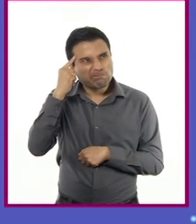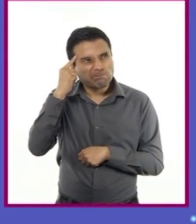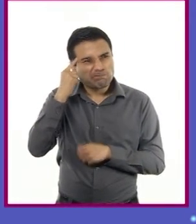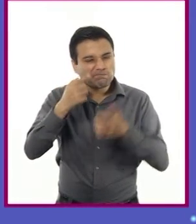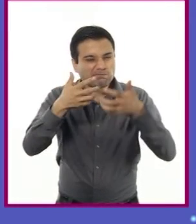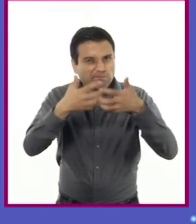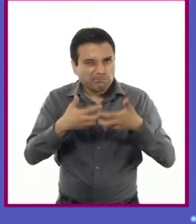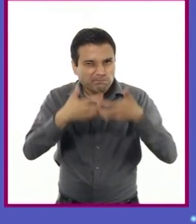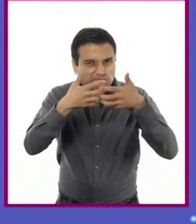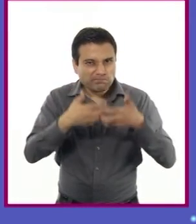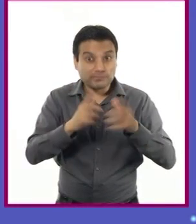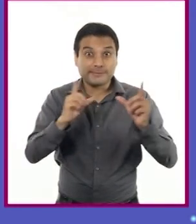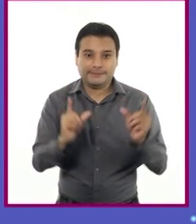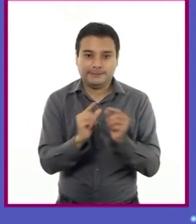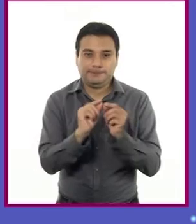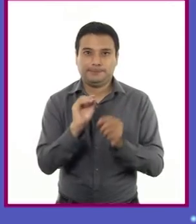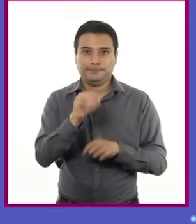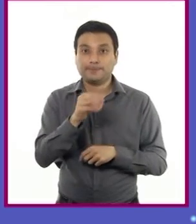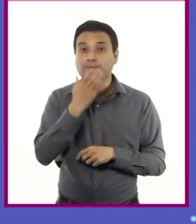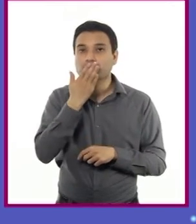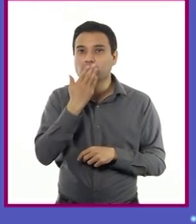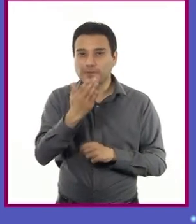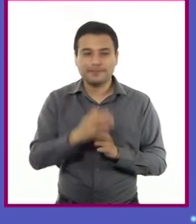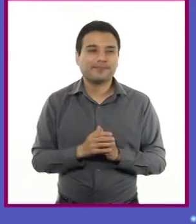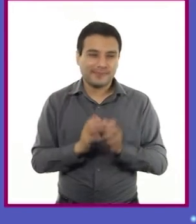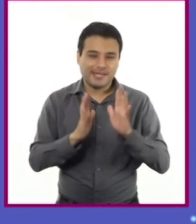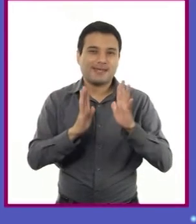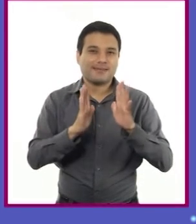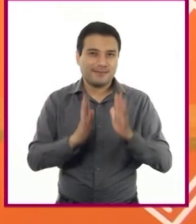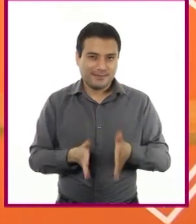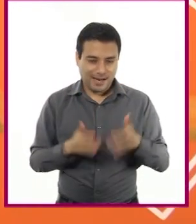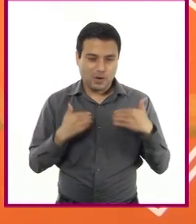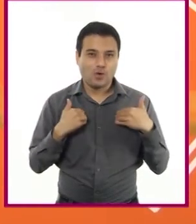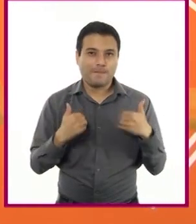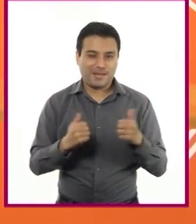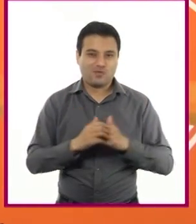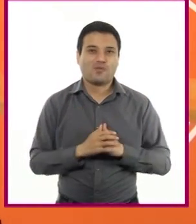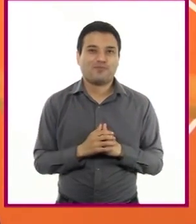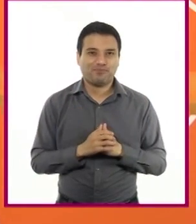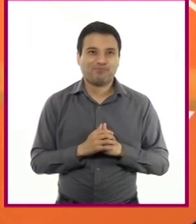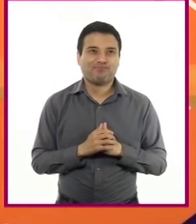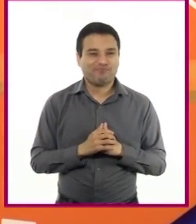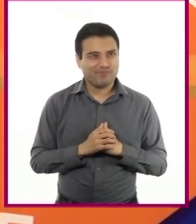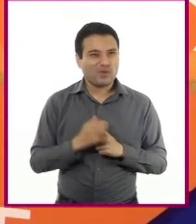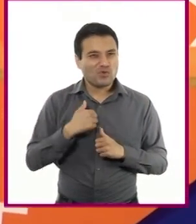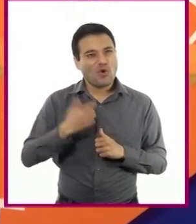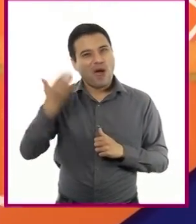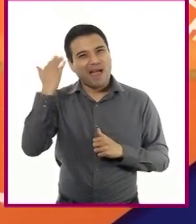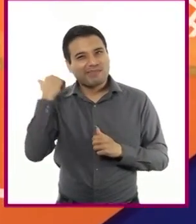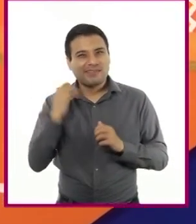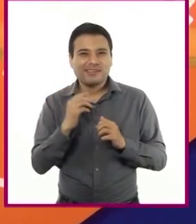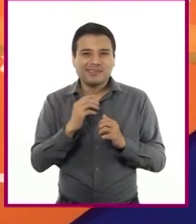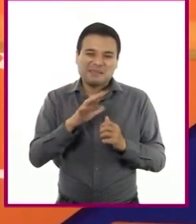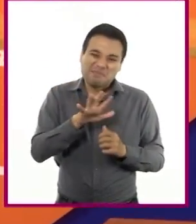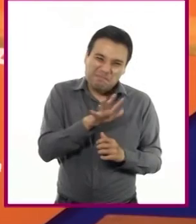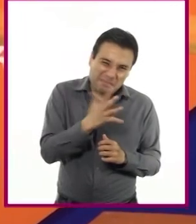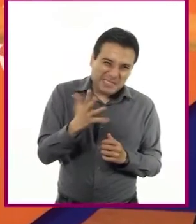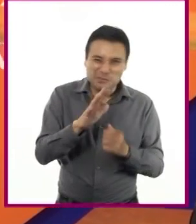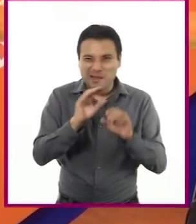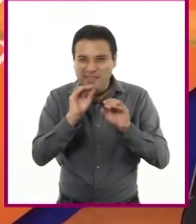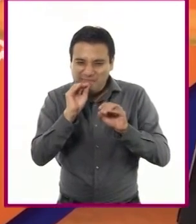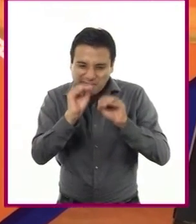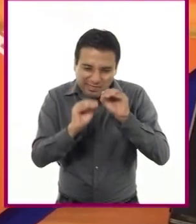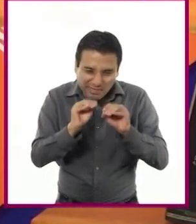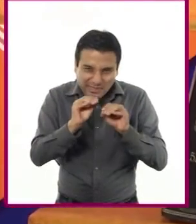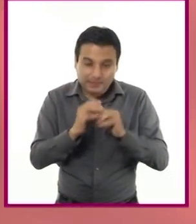cuenta? Sí, maestra, ya le voy entendiendo mejor. Digamos que lo hacía, pero más por instinto.